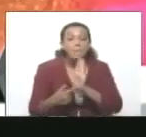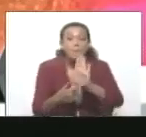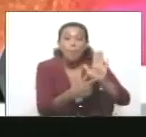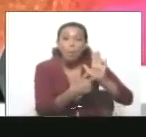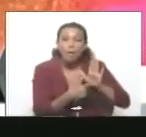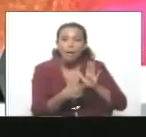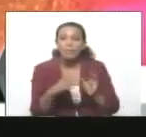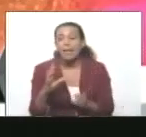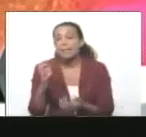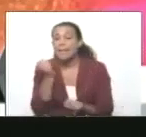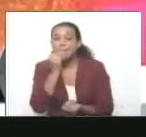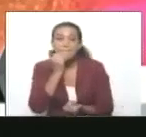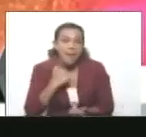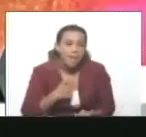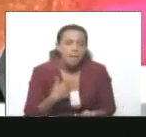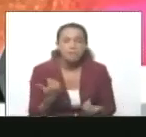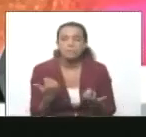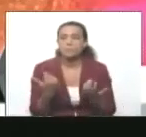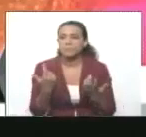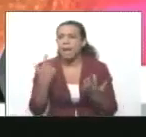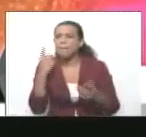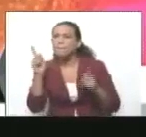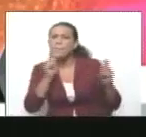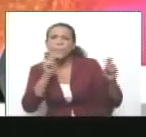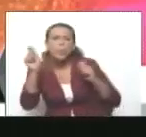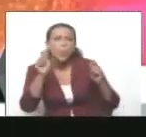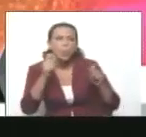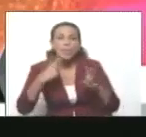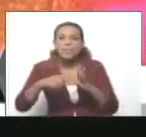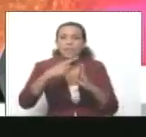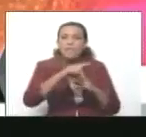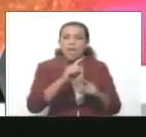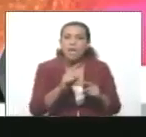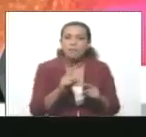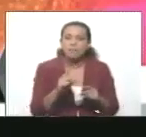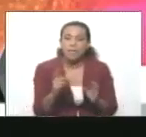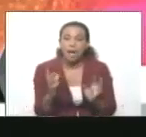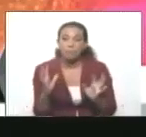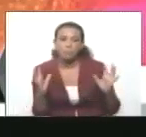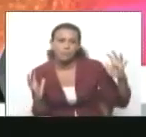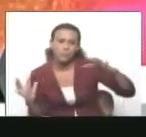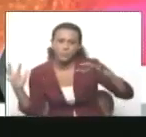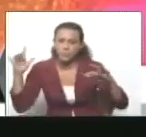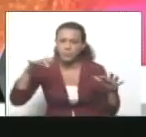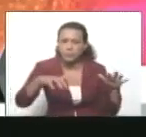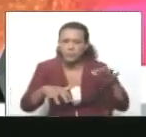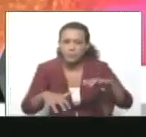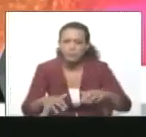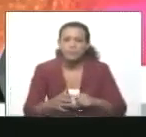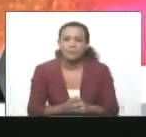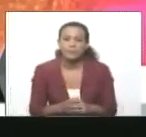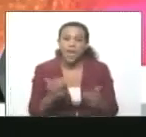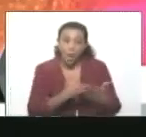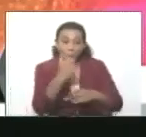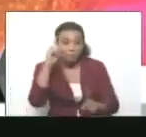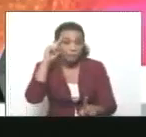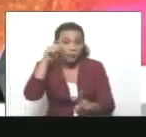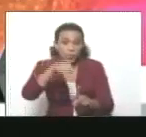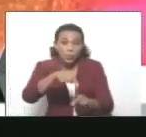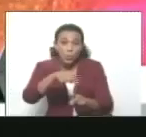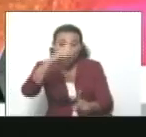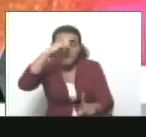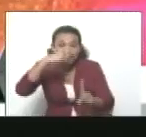de Valencia a hacer turismo de diverso índole a Yaracuy. Y proyectar los